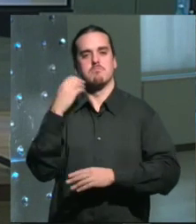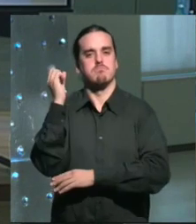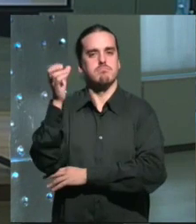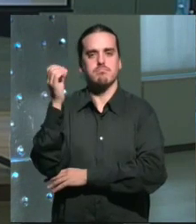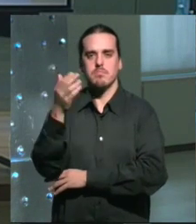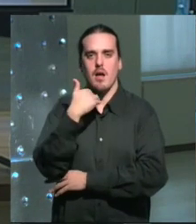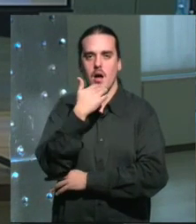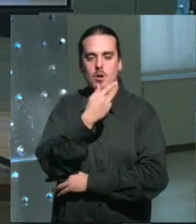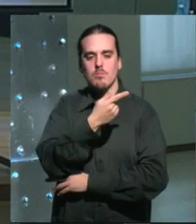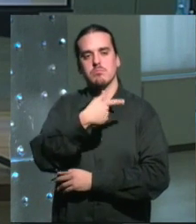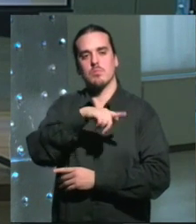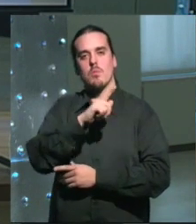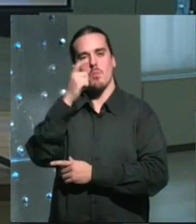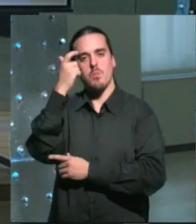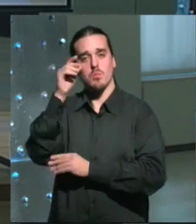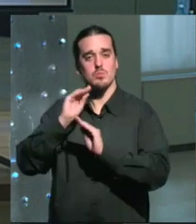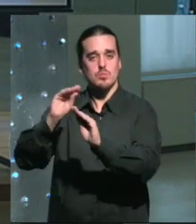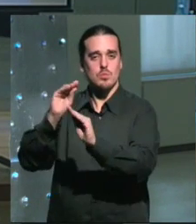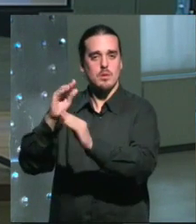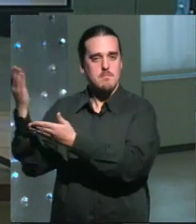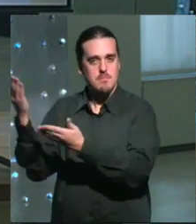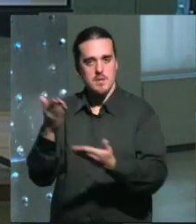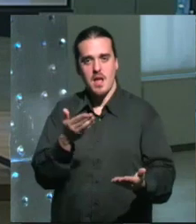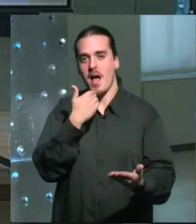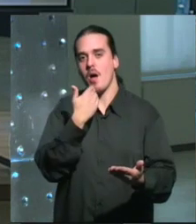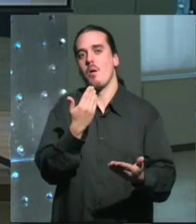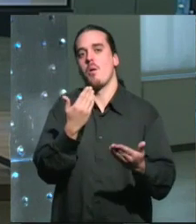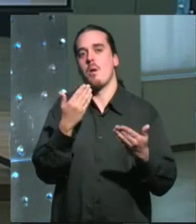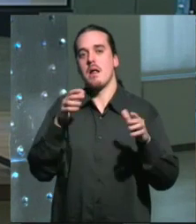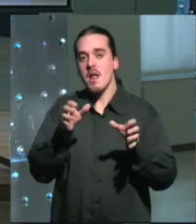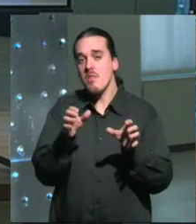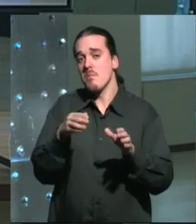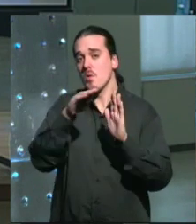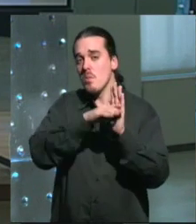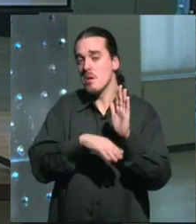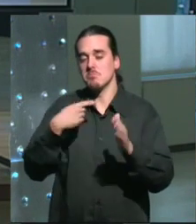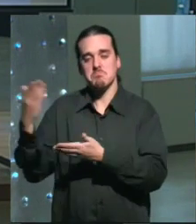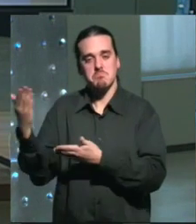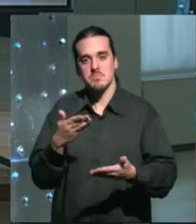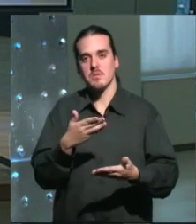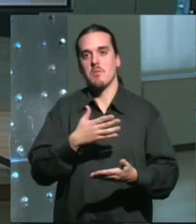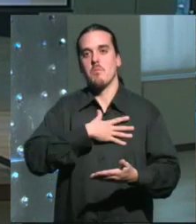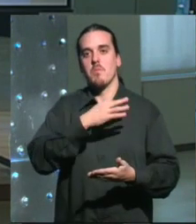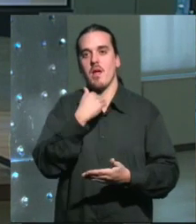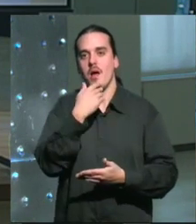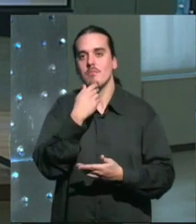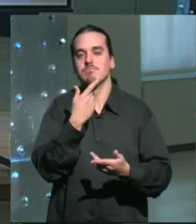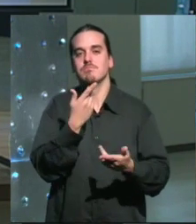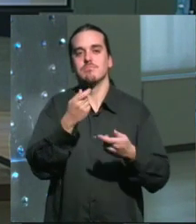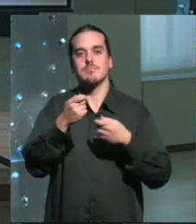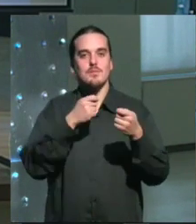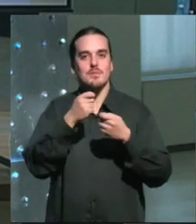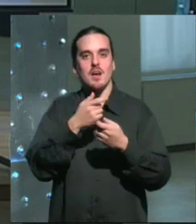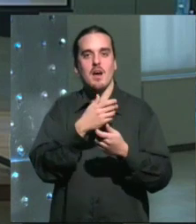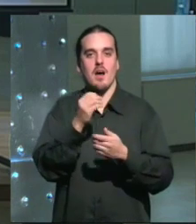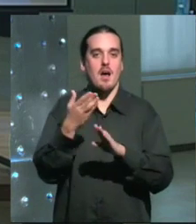participar en un programa de radio. Ese señor podía, 5 minutos antes de entrar a la entrevista, mandarnos un SMS a nuestra base de